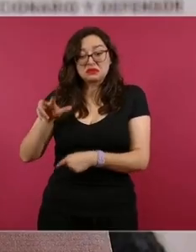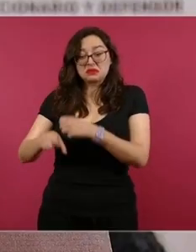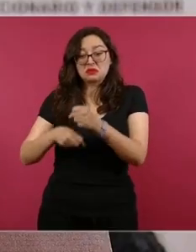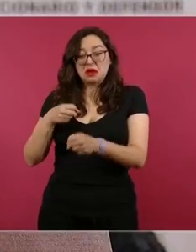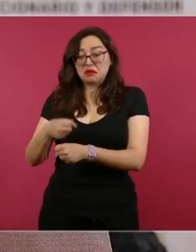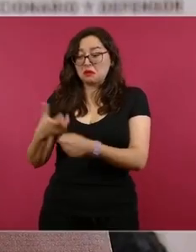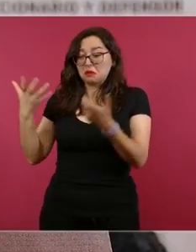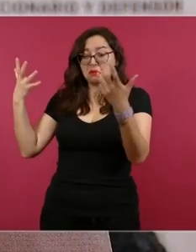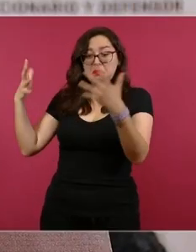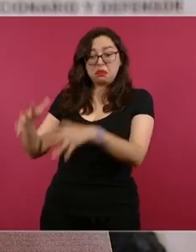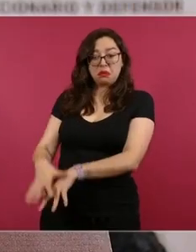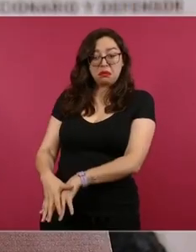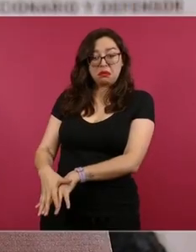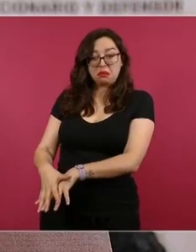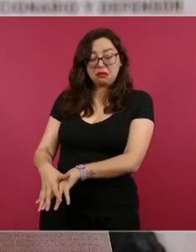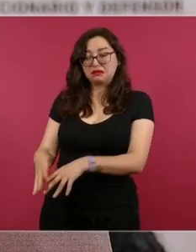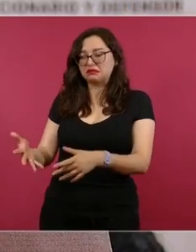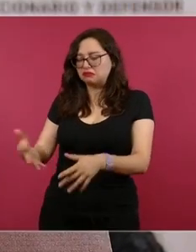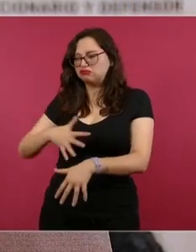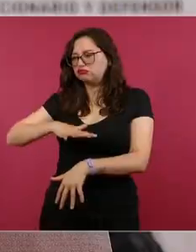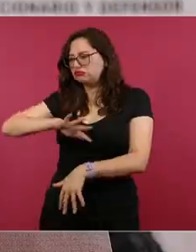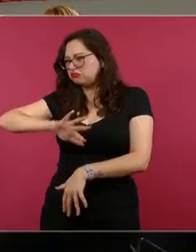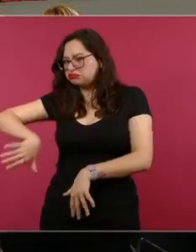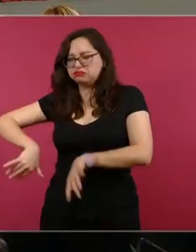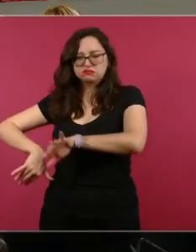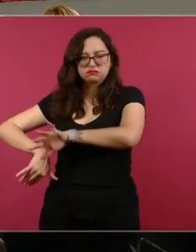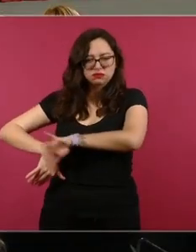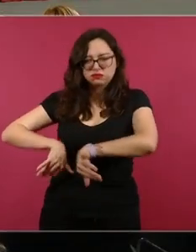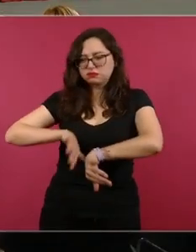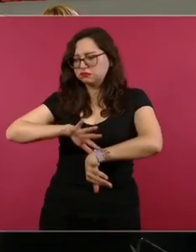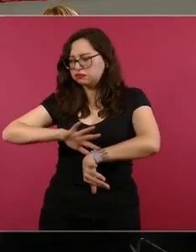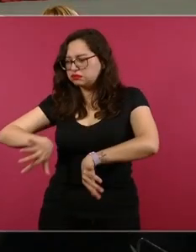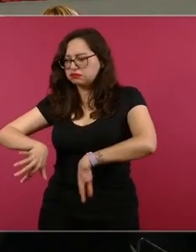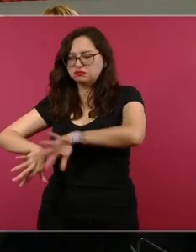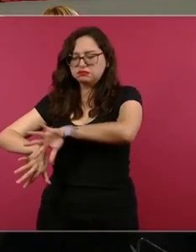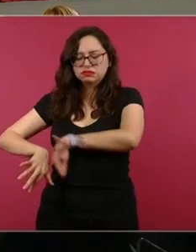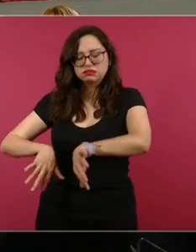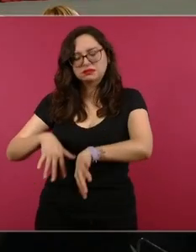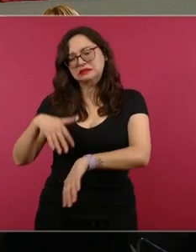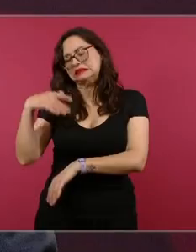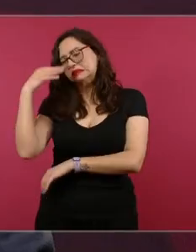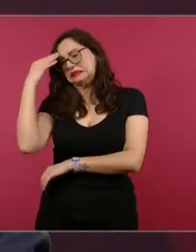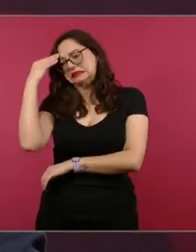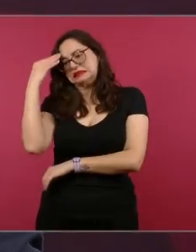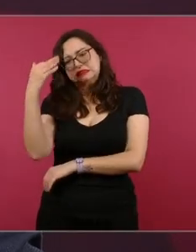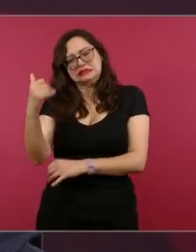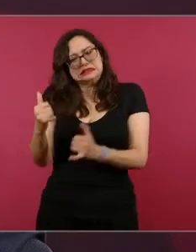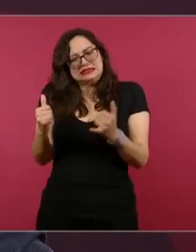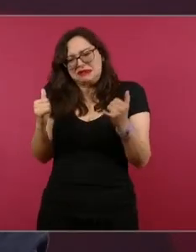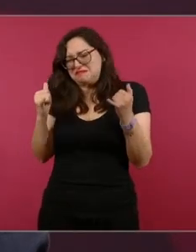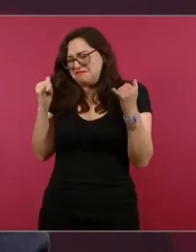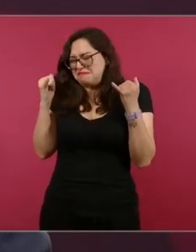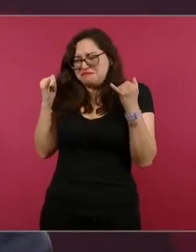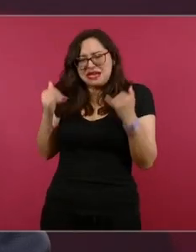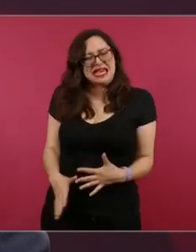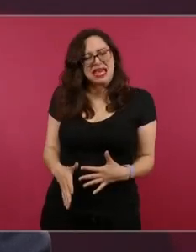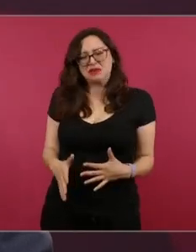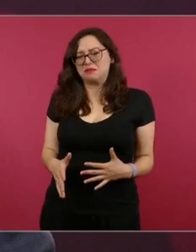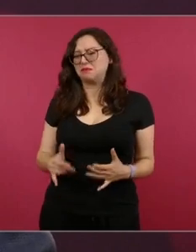años de minas en esos lugares, ha sido un trabajo enorme, de enormes